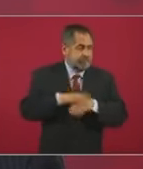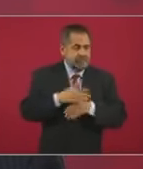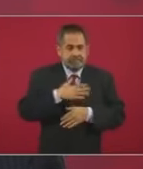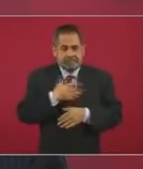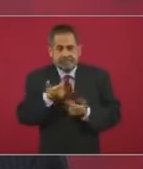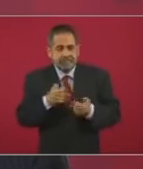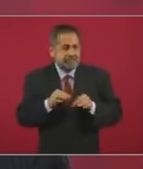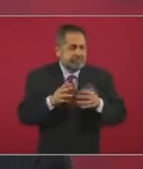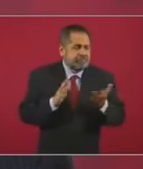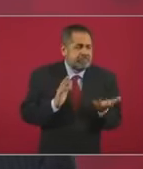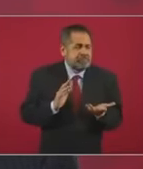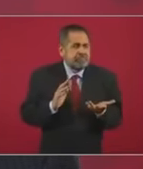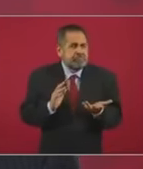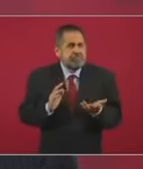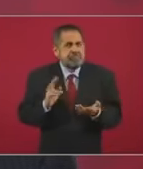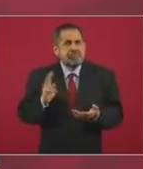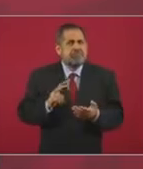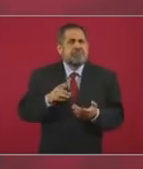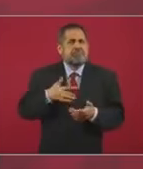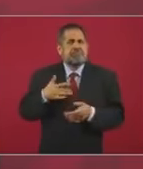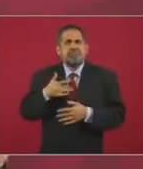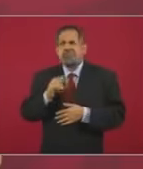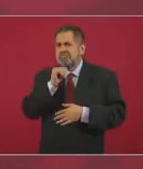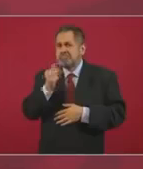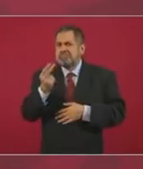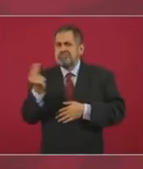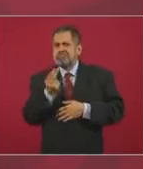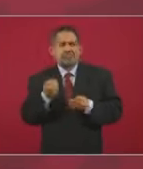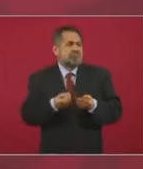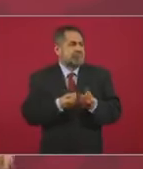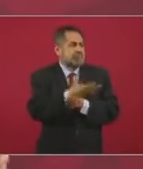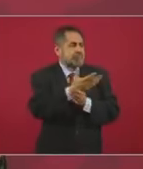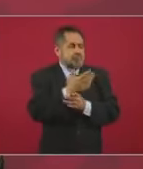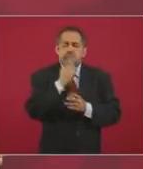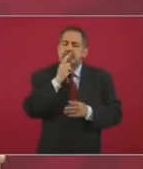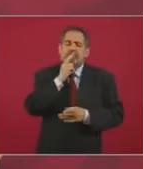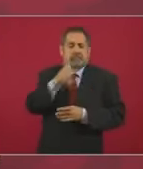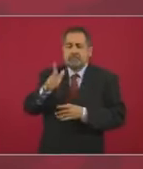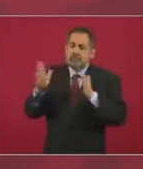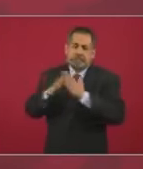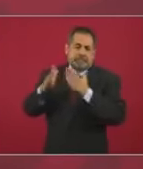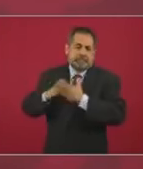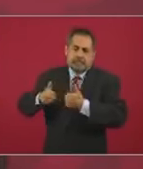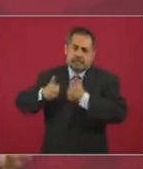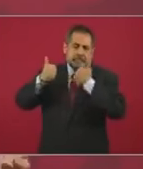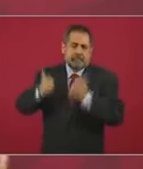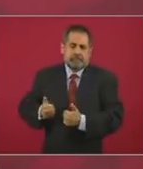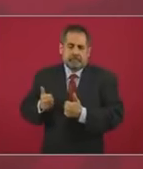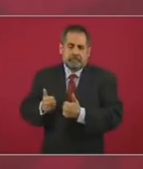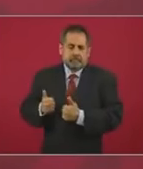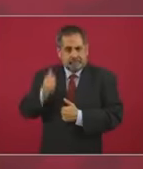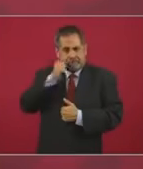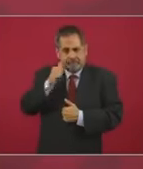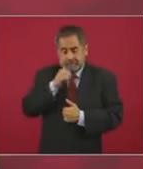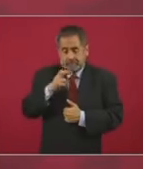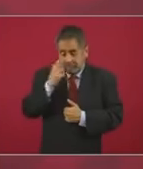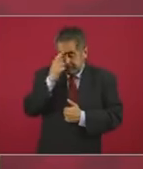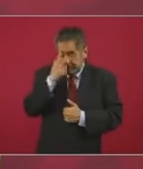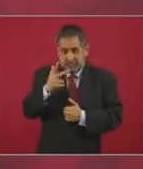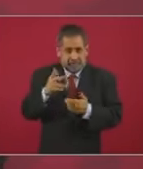bienestar indispensable de quienes están en la casa o de uno mismo, mejor no salir, mejor quedarse en